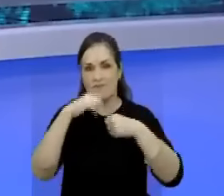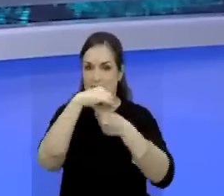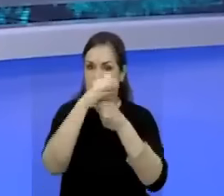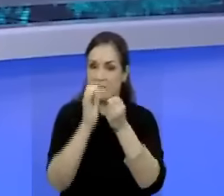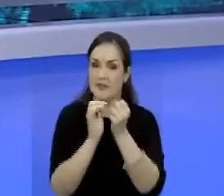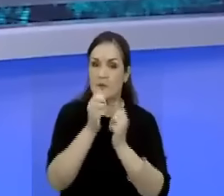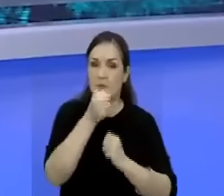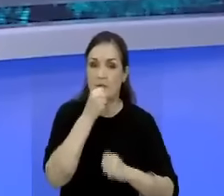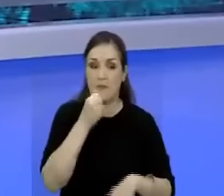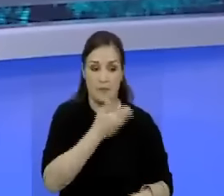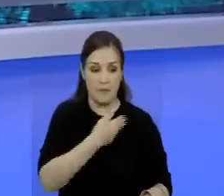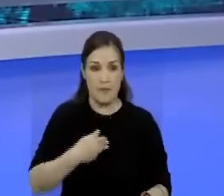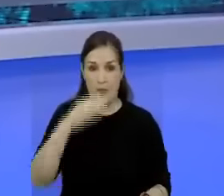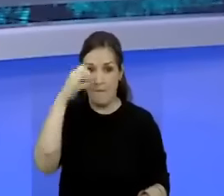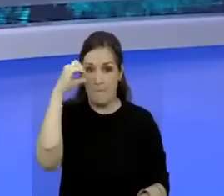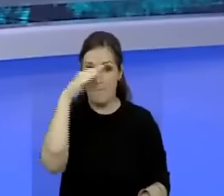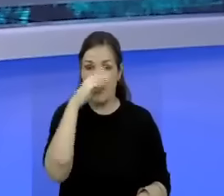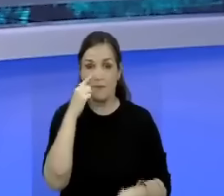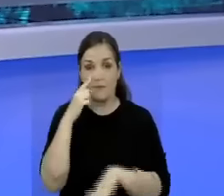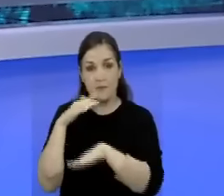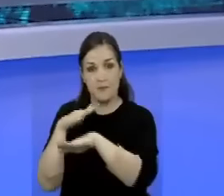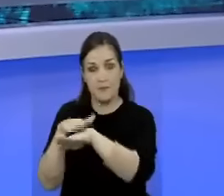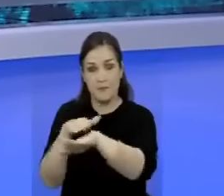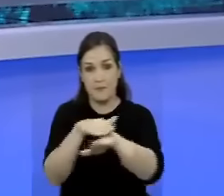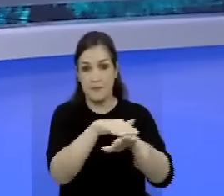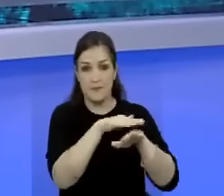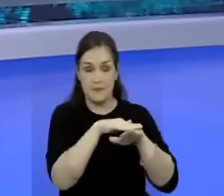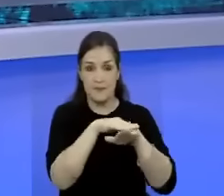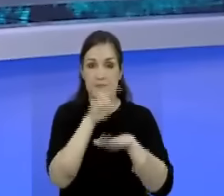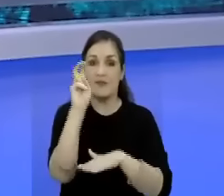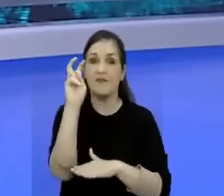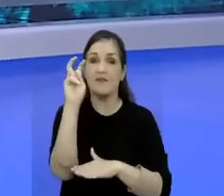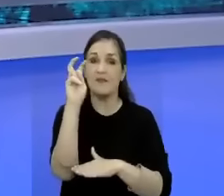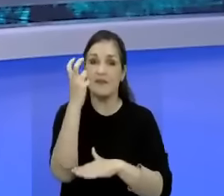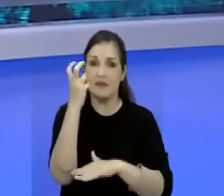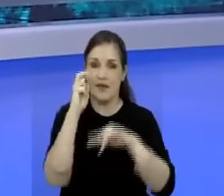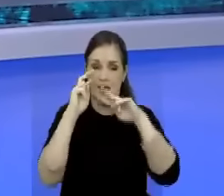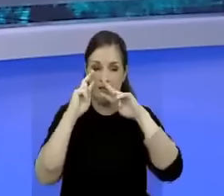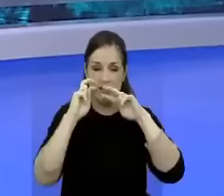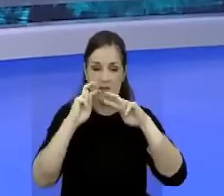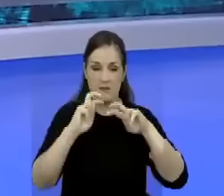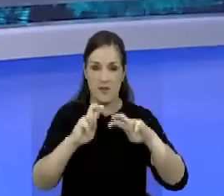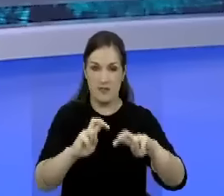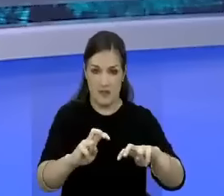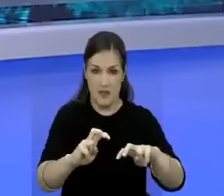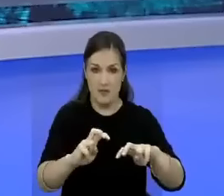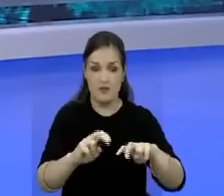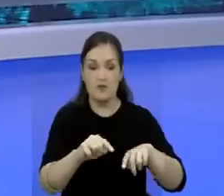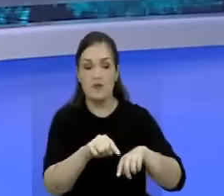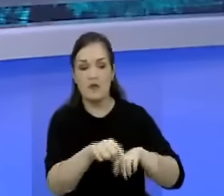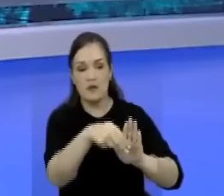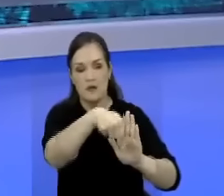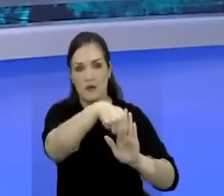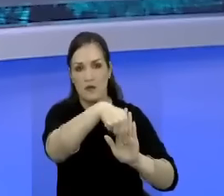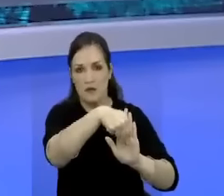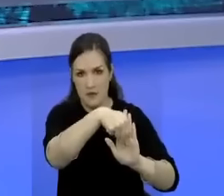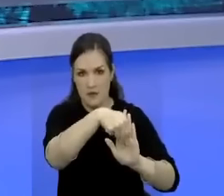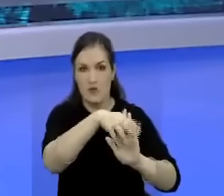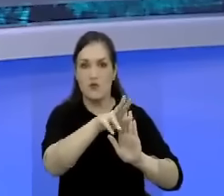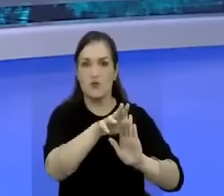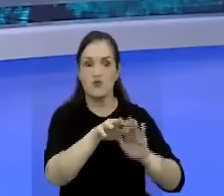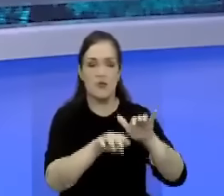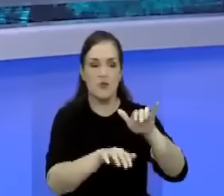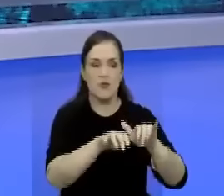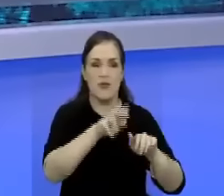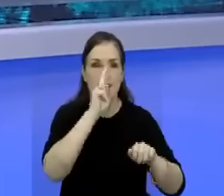El presidente Gustavo Petro instó a la Fiscalía a realizar una investigación exhaustiva a la Unidad Nacional para la Gestión del